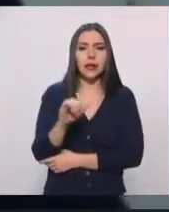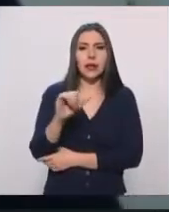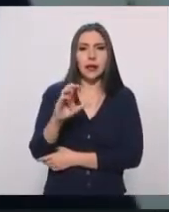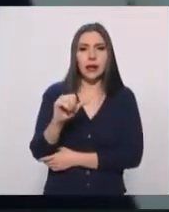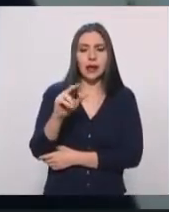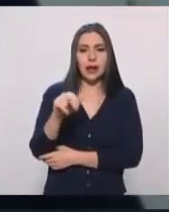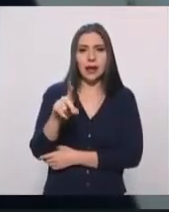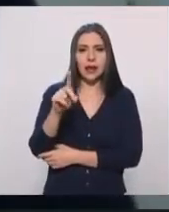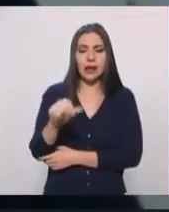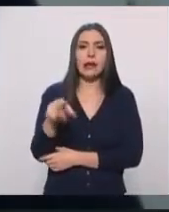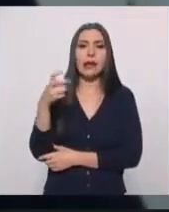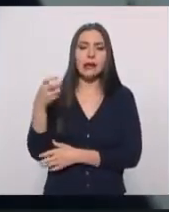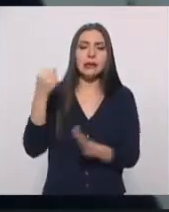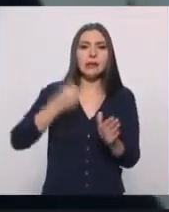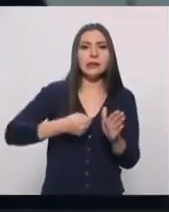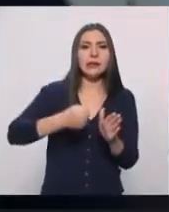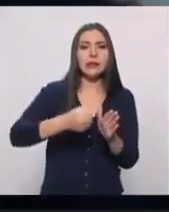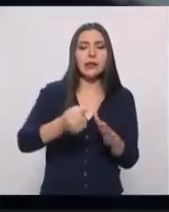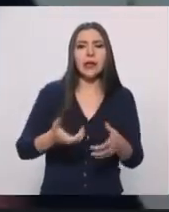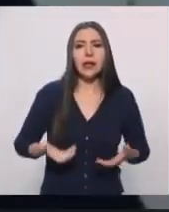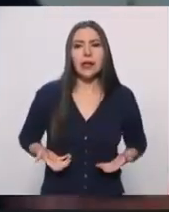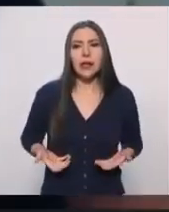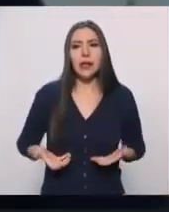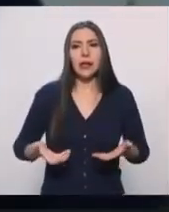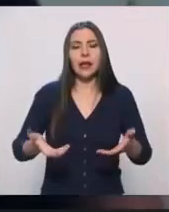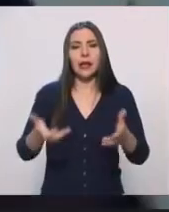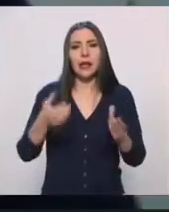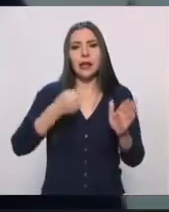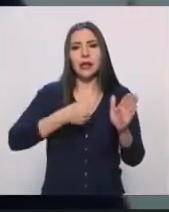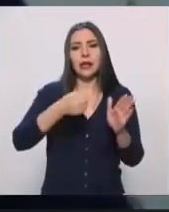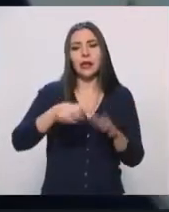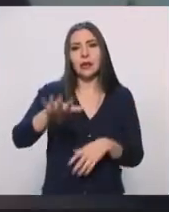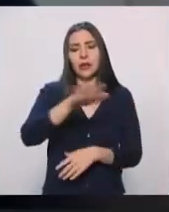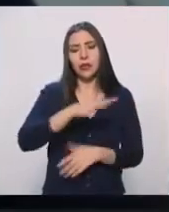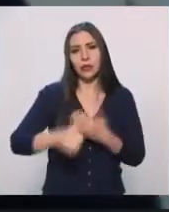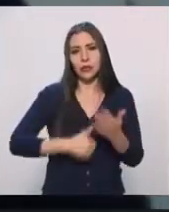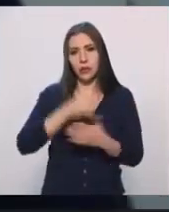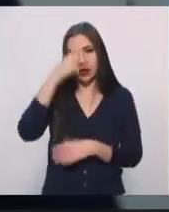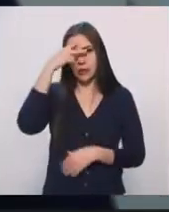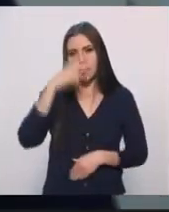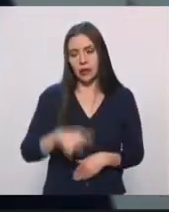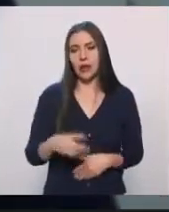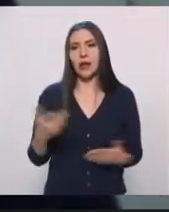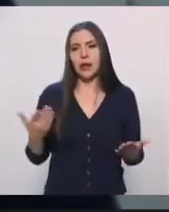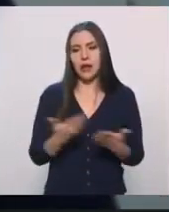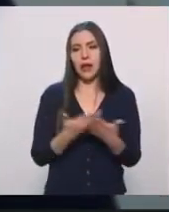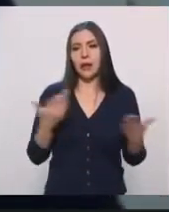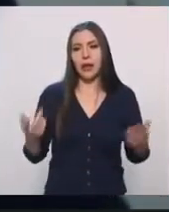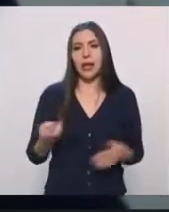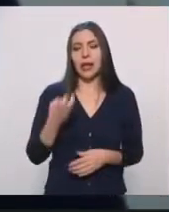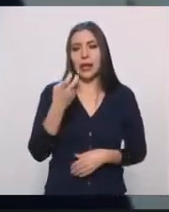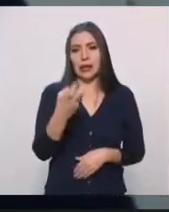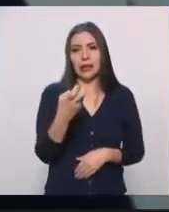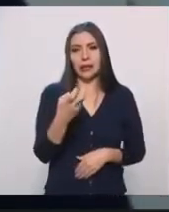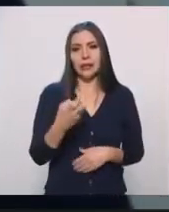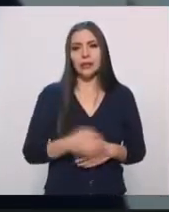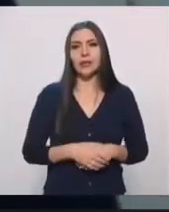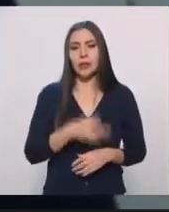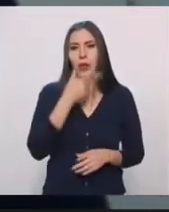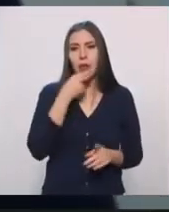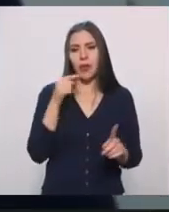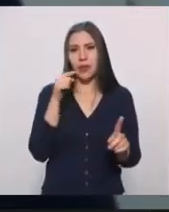grandes paseos y desarrollos urbanos en la Ciudad de México, y entonces a esto al